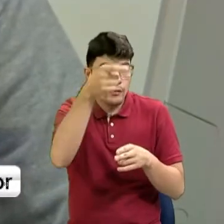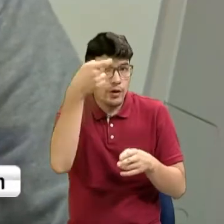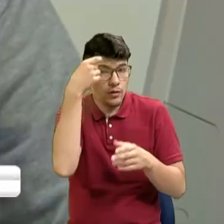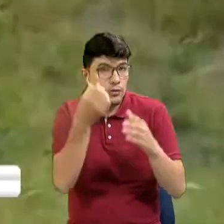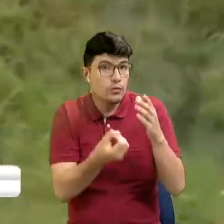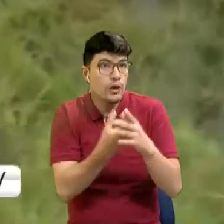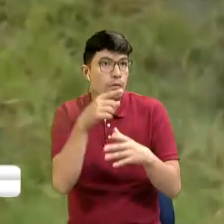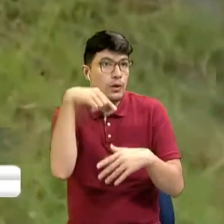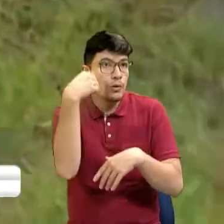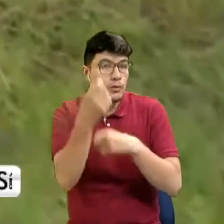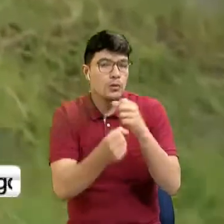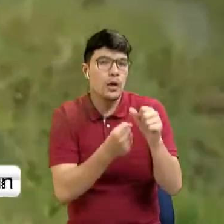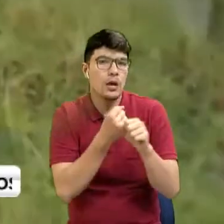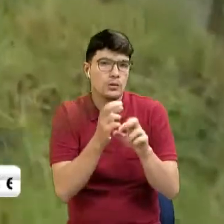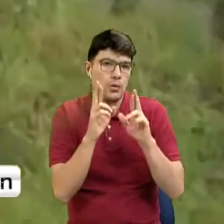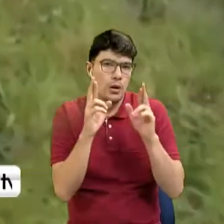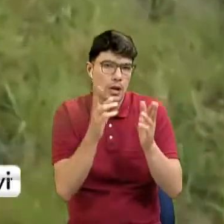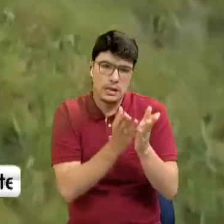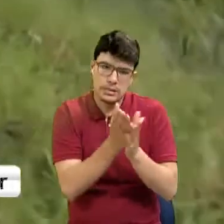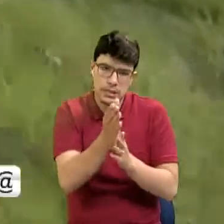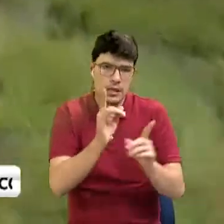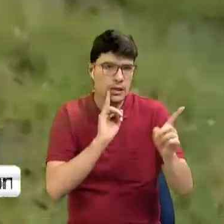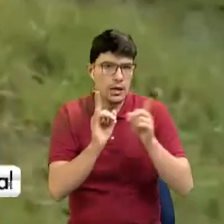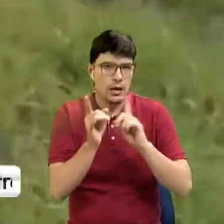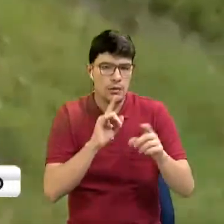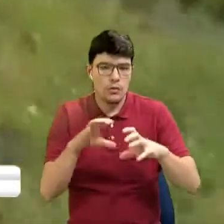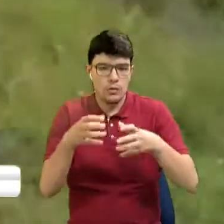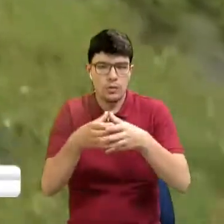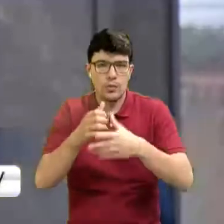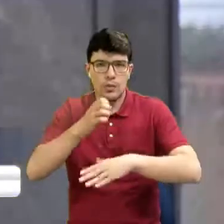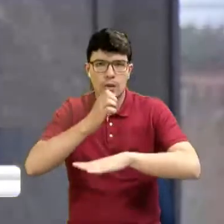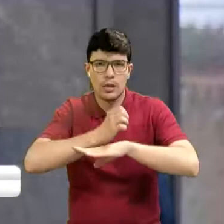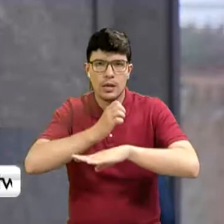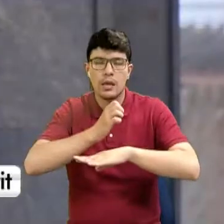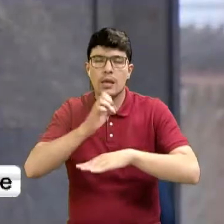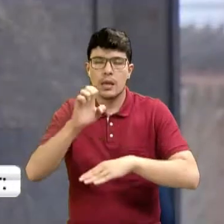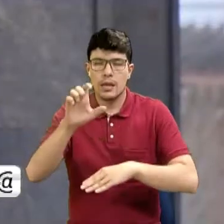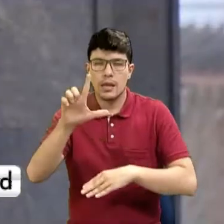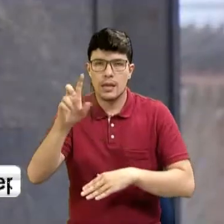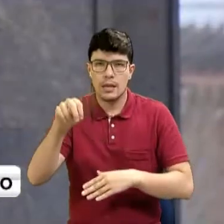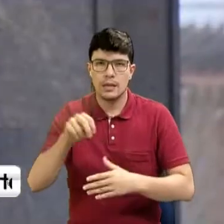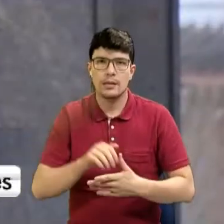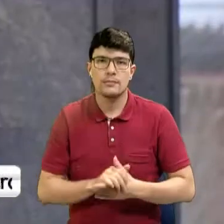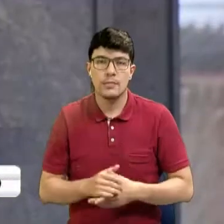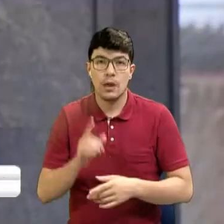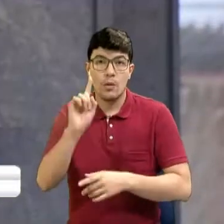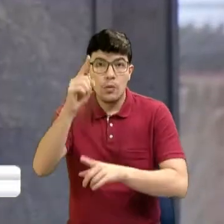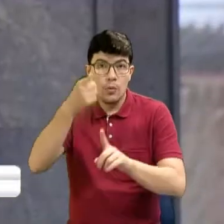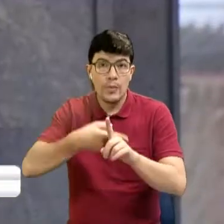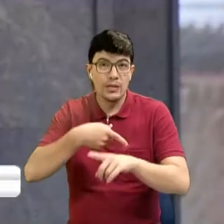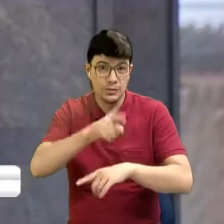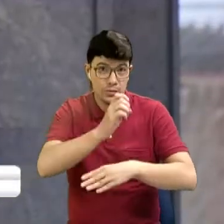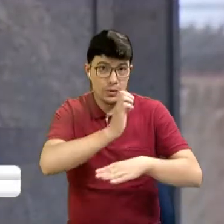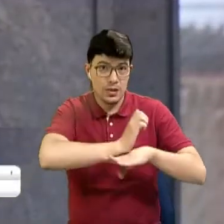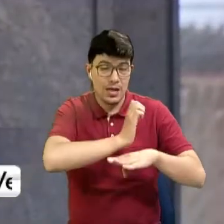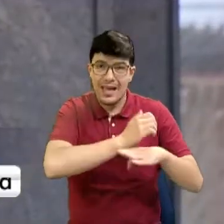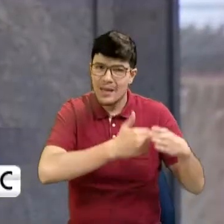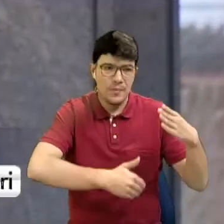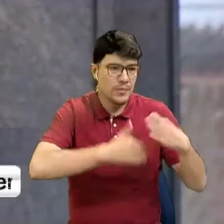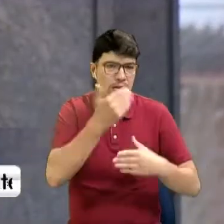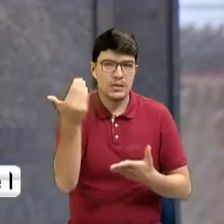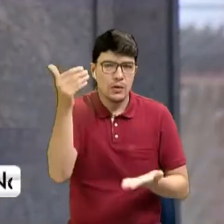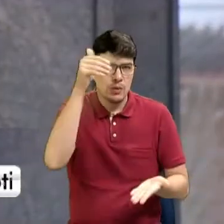con los diálogos el cese al fuego comenzará a partir de la visita papal en un mes en quito ecuador se iniciará